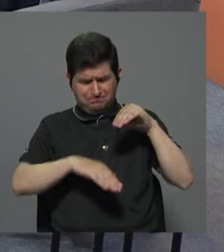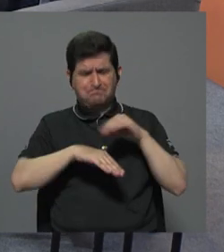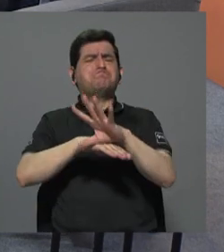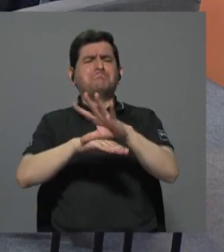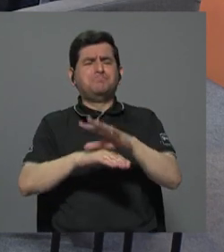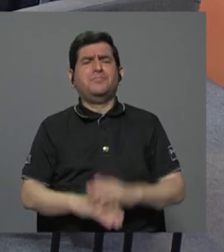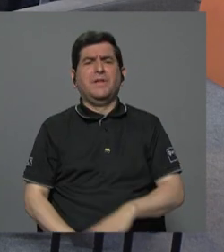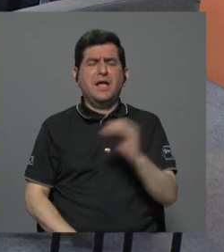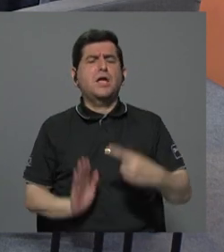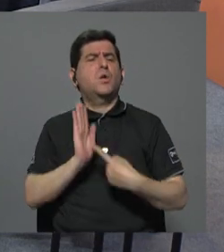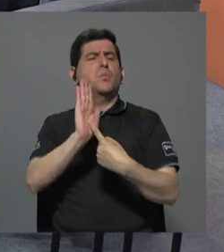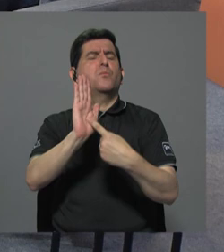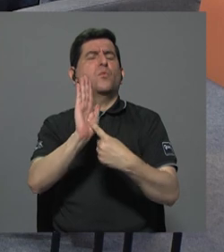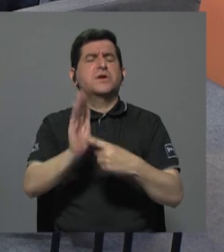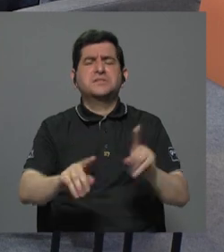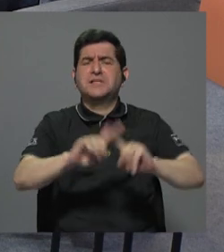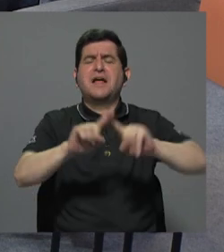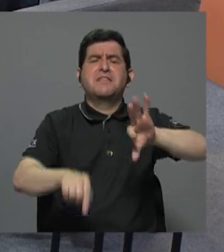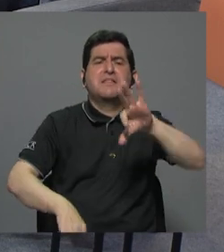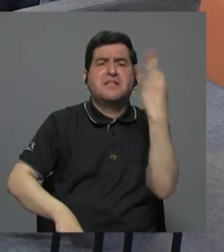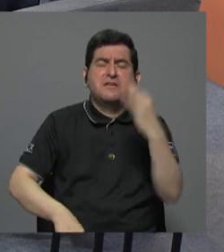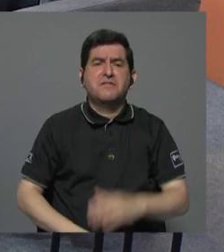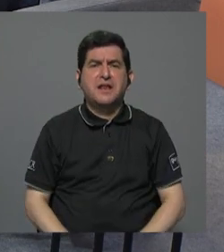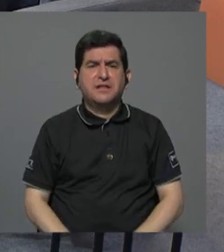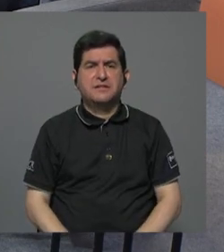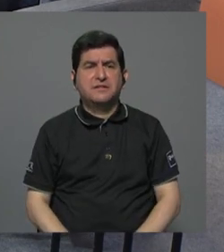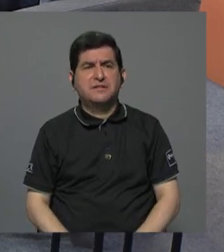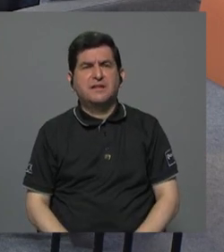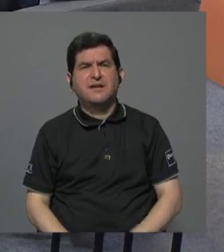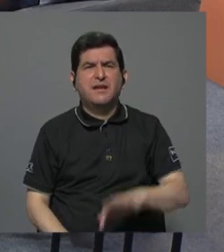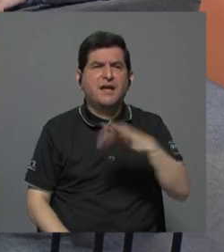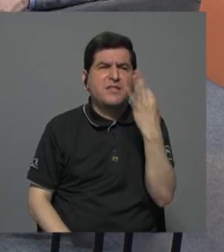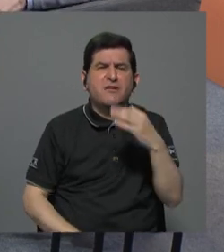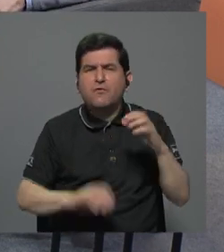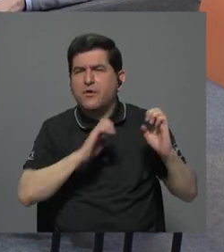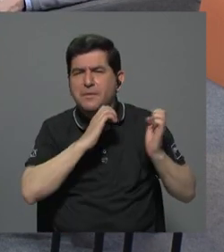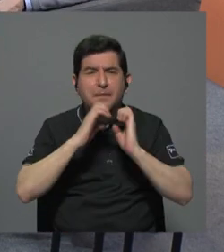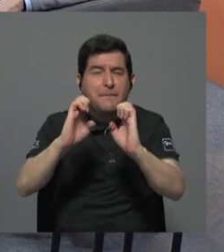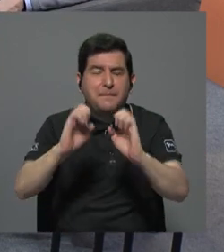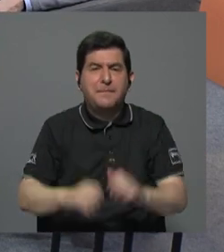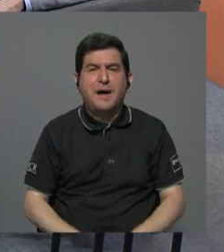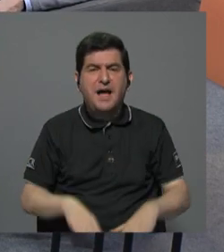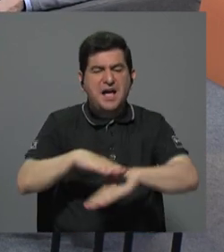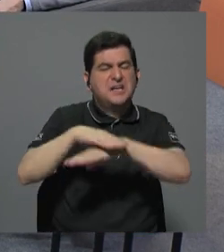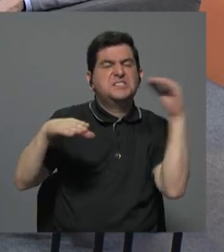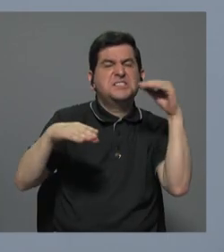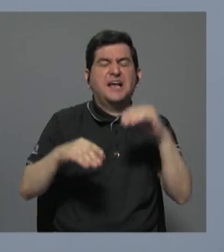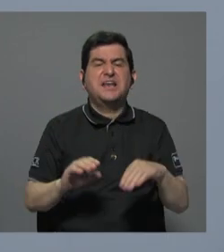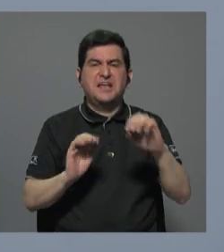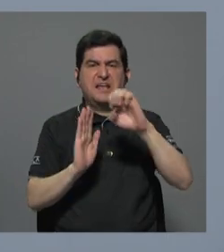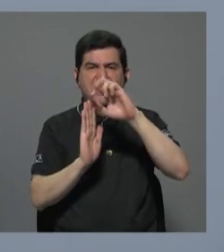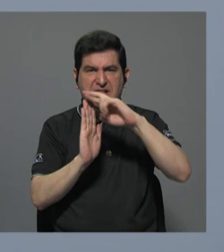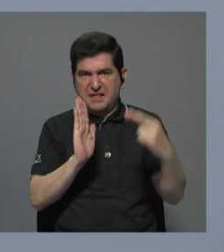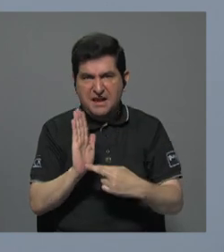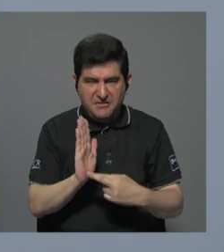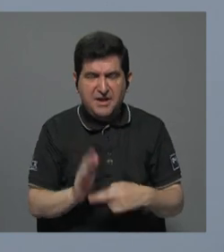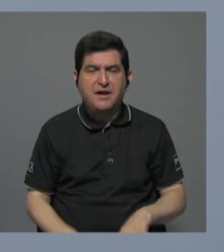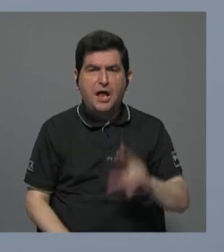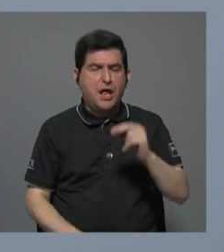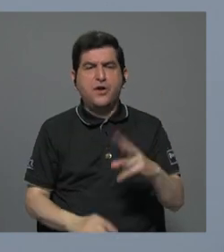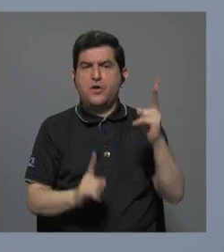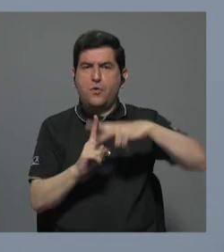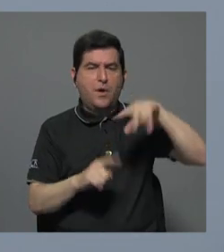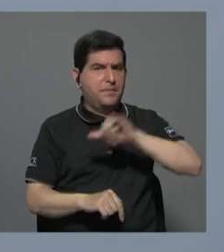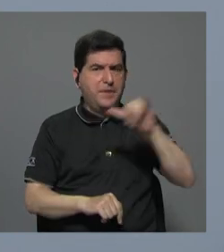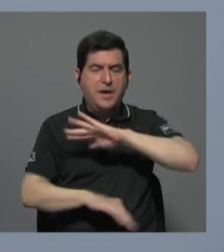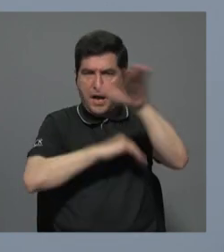exposición mediática de una u otra forma para de forma muy estratégica salirse de esa regla entonces la regla no aplica parejo para